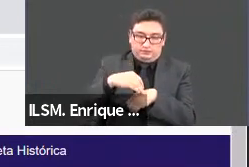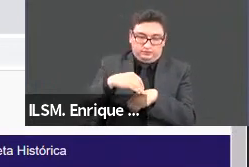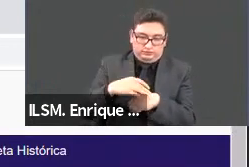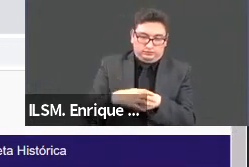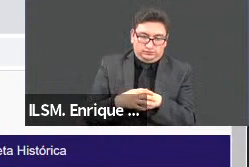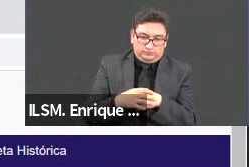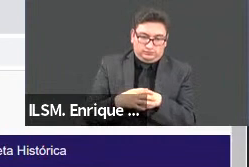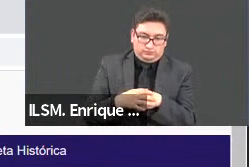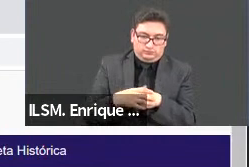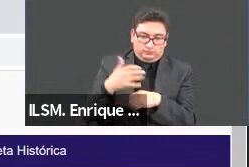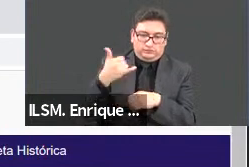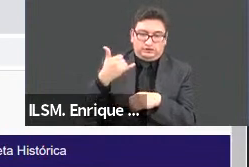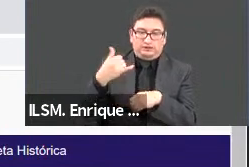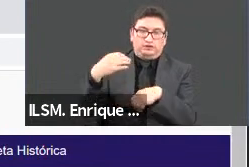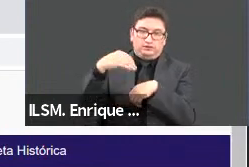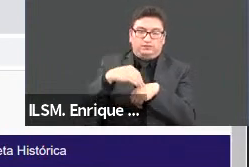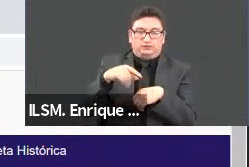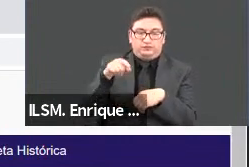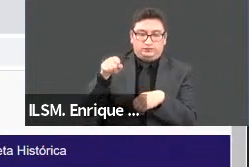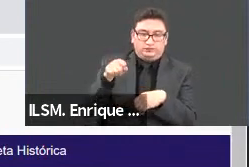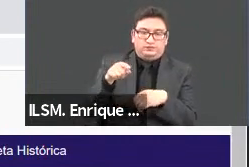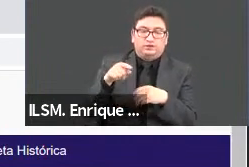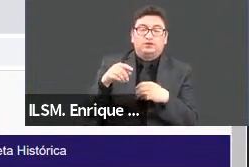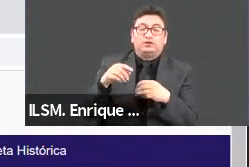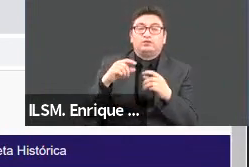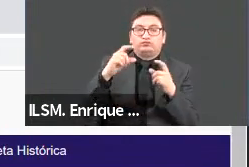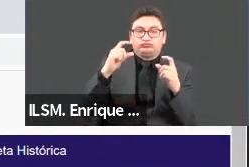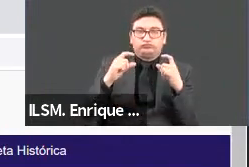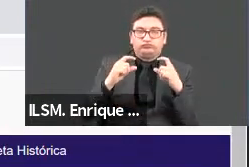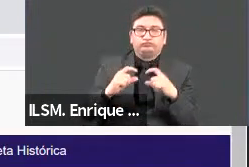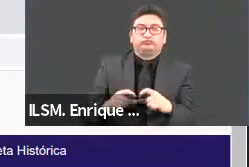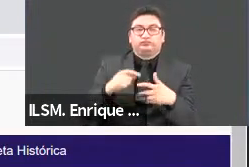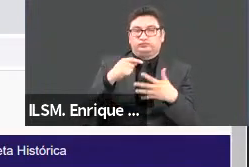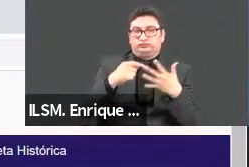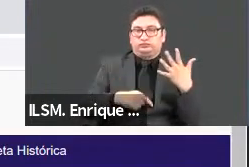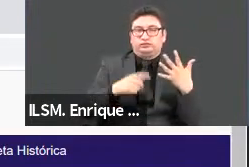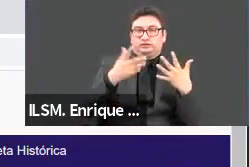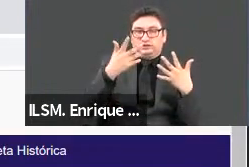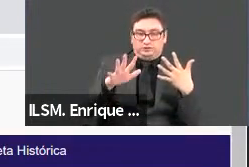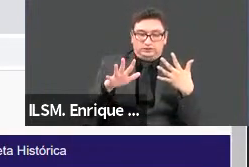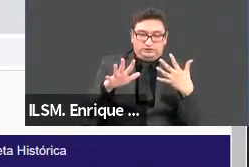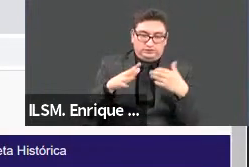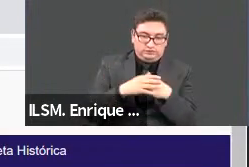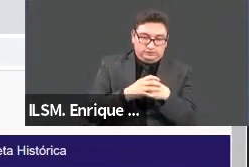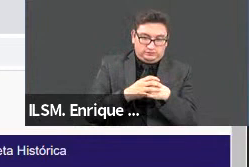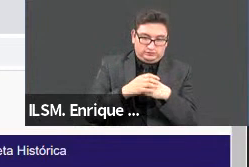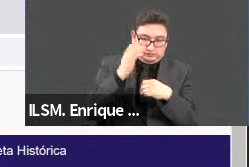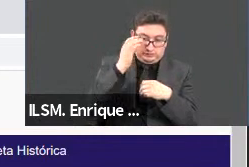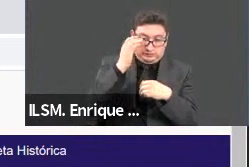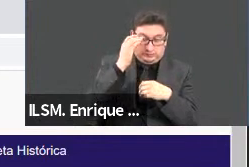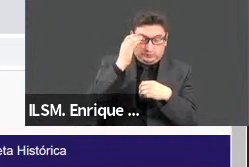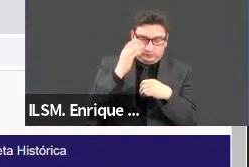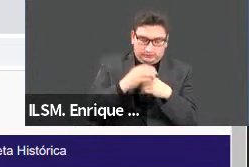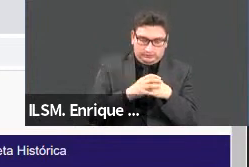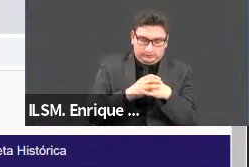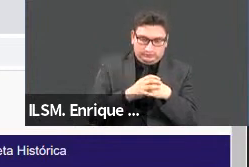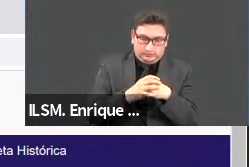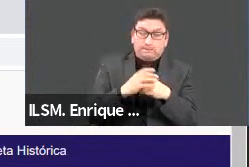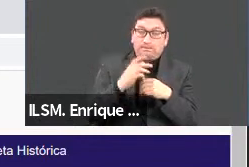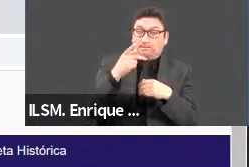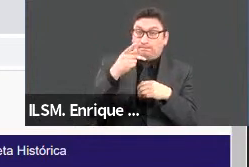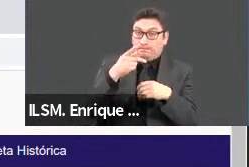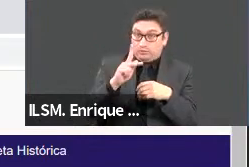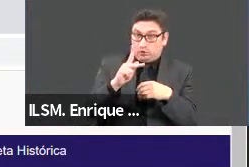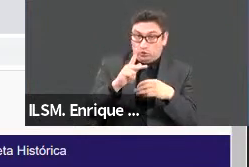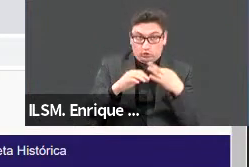realizamos nuestra búsqueda. Tenemos 10 tesis, pero de esto no queremos todos los que